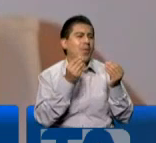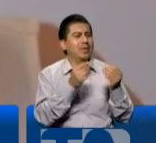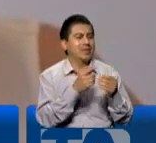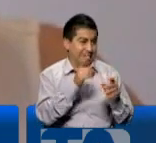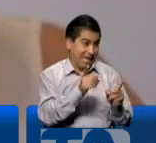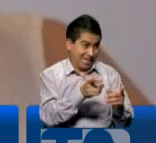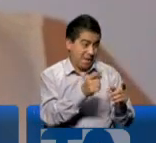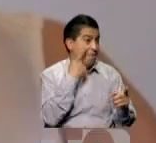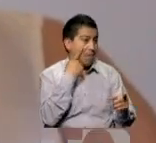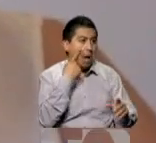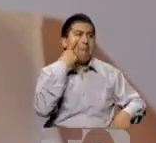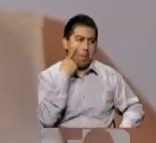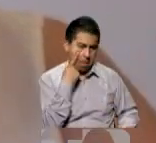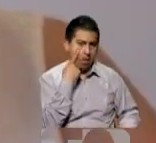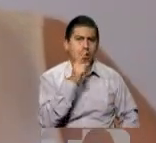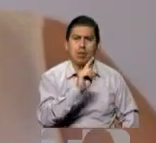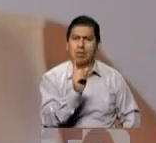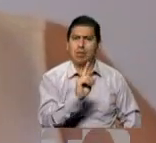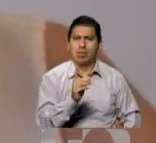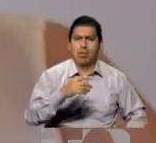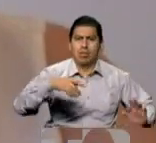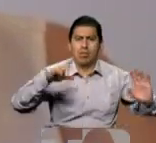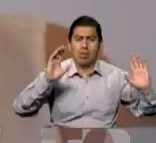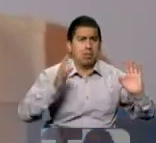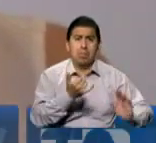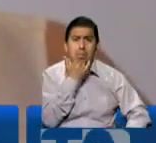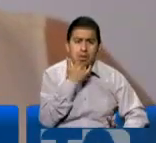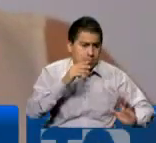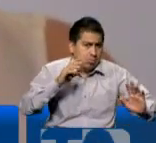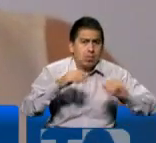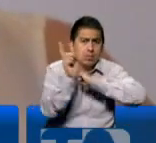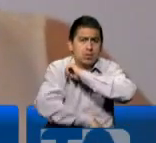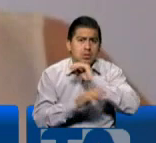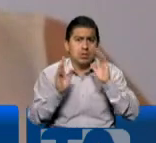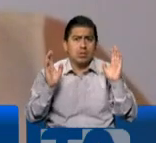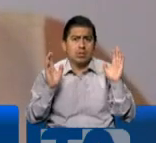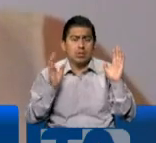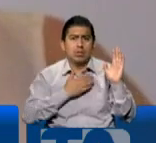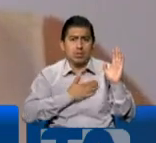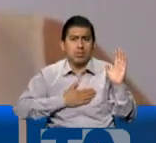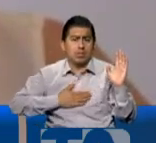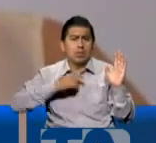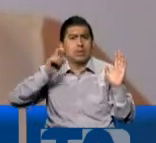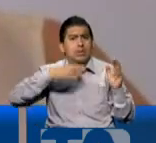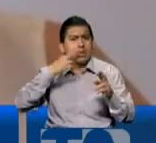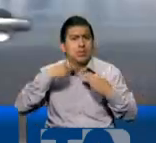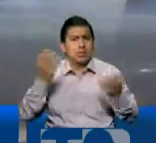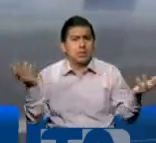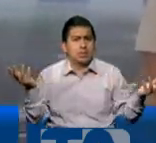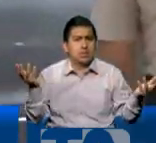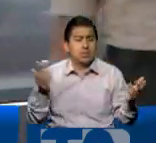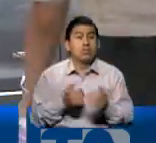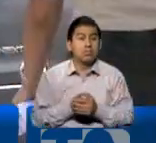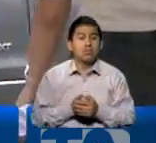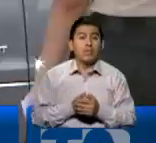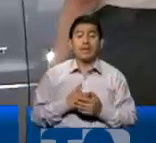a esta situación es mejor no buscar justificaciones, sino más bien presionar para respuestas efectivas y eficaces.